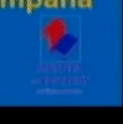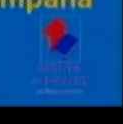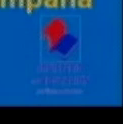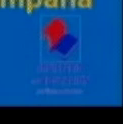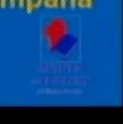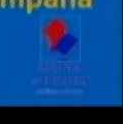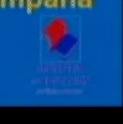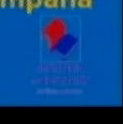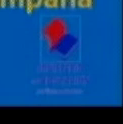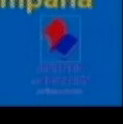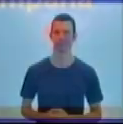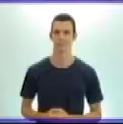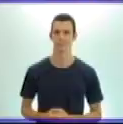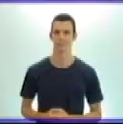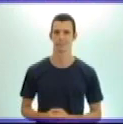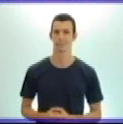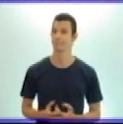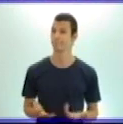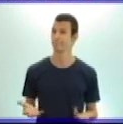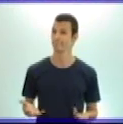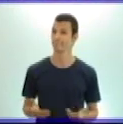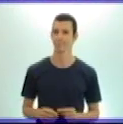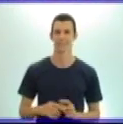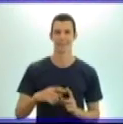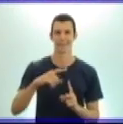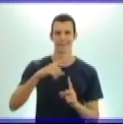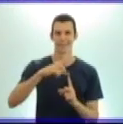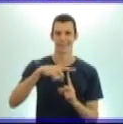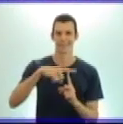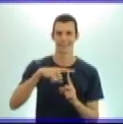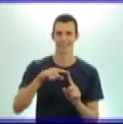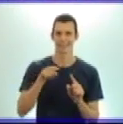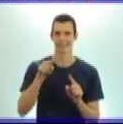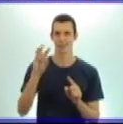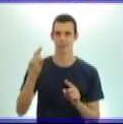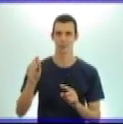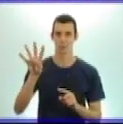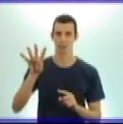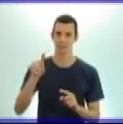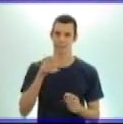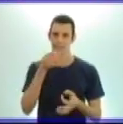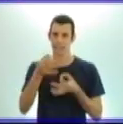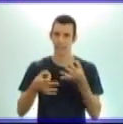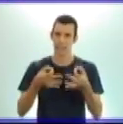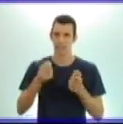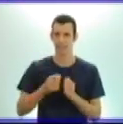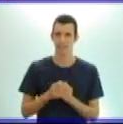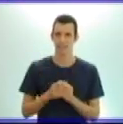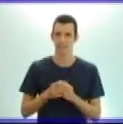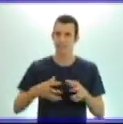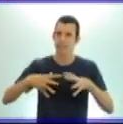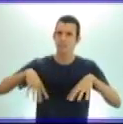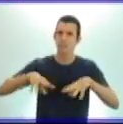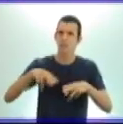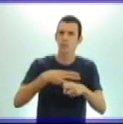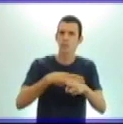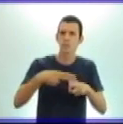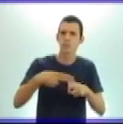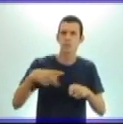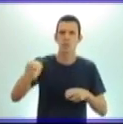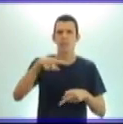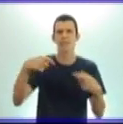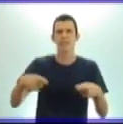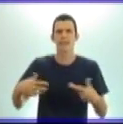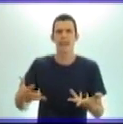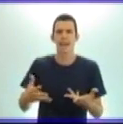Bueno, dice la actividad: de los siguientes hechos, lleva al cuadro los que